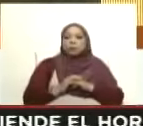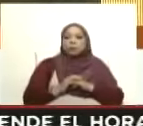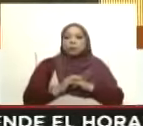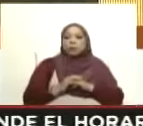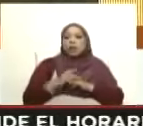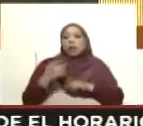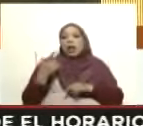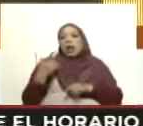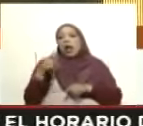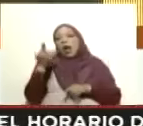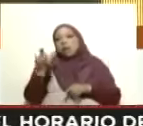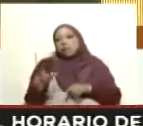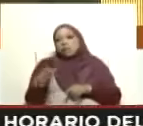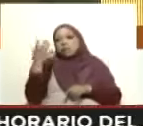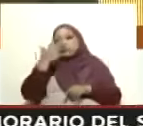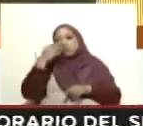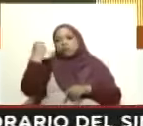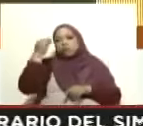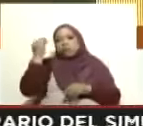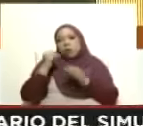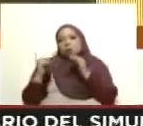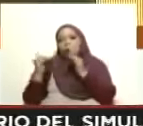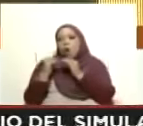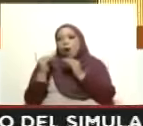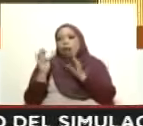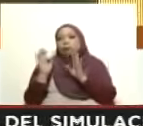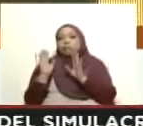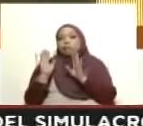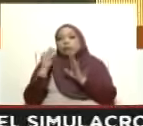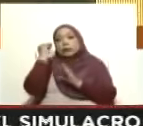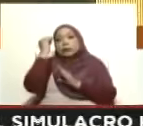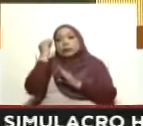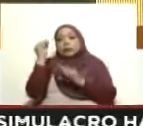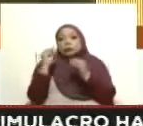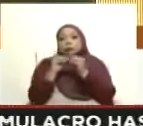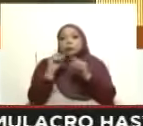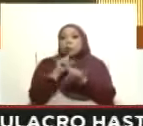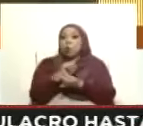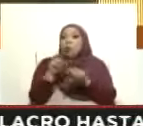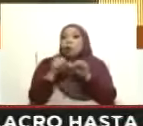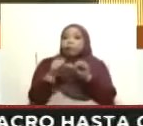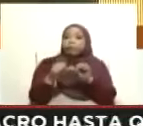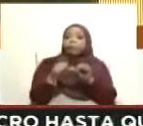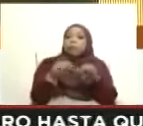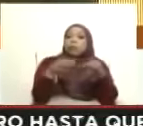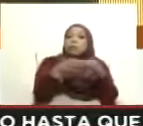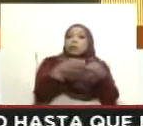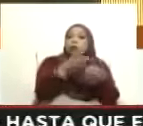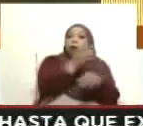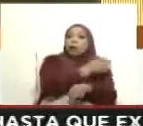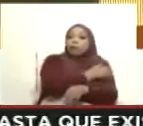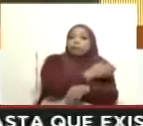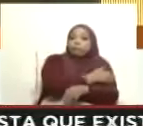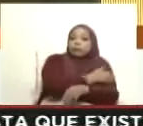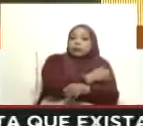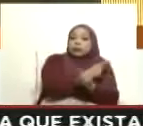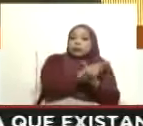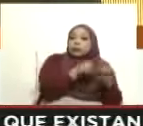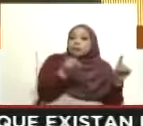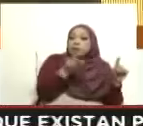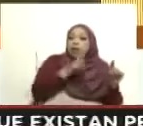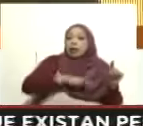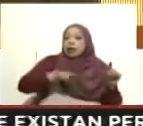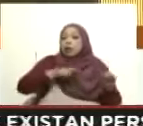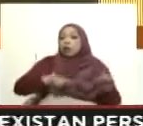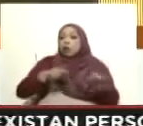hablarle a los que piensan igual que nosotros nosotros necesitamos seguir hablándoles quizás a quienes piensen distinto